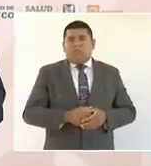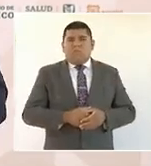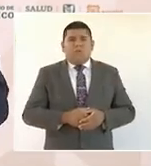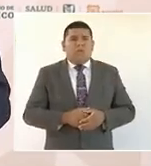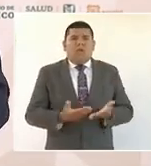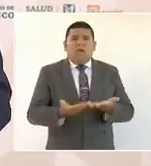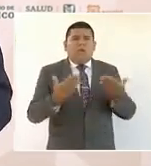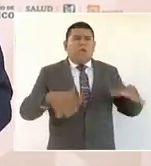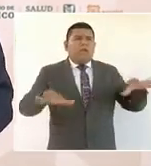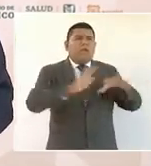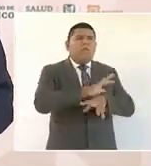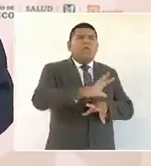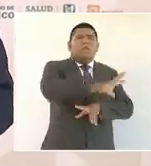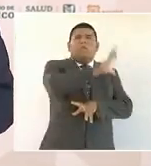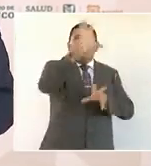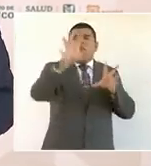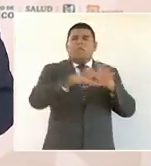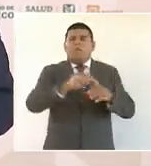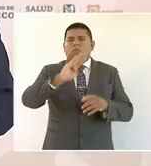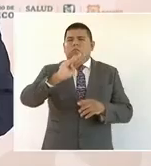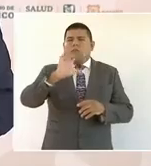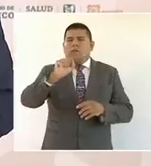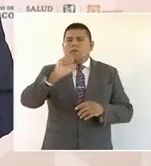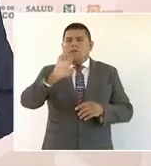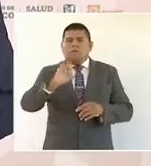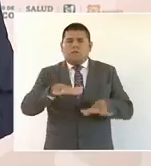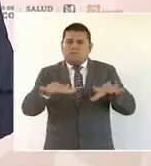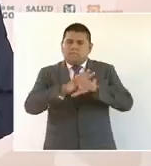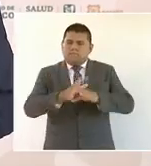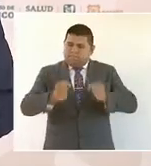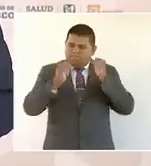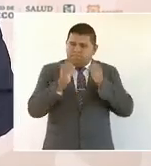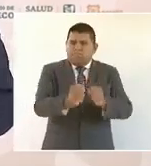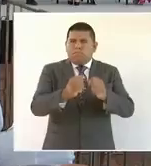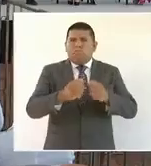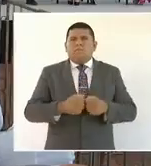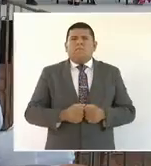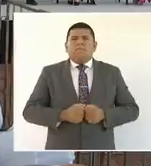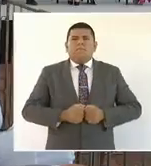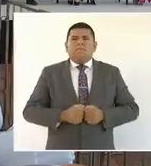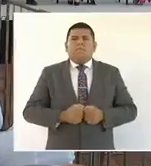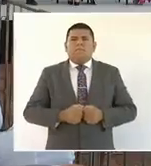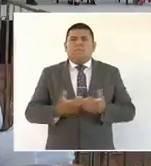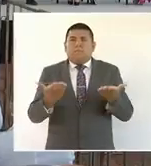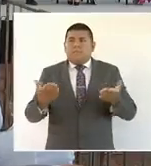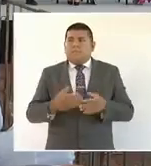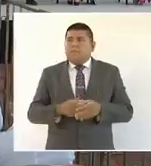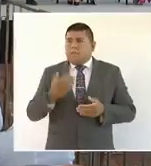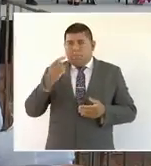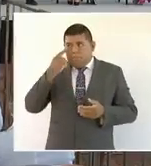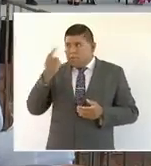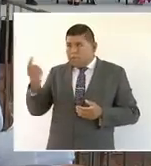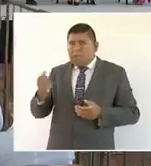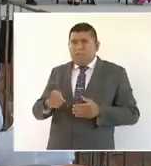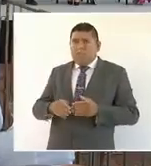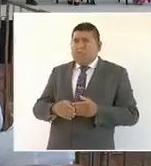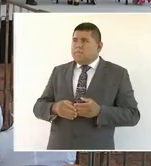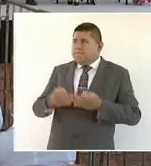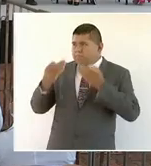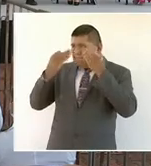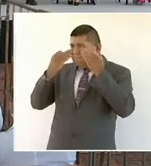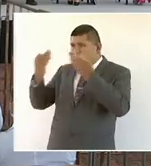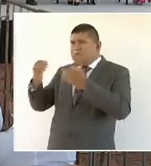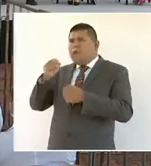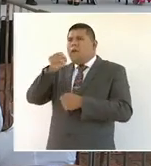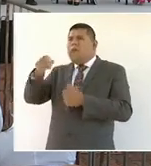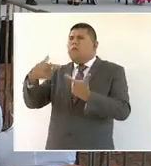ser basificados. Todos van a quedar basificados. Y aquí está el ejemplo. Aquí donde está la